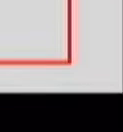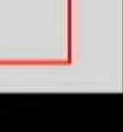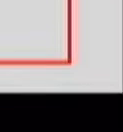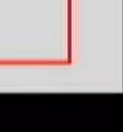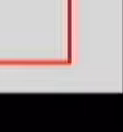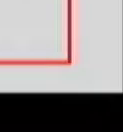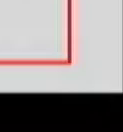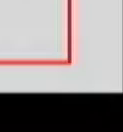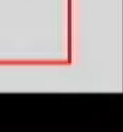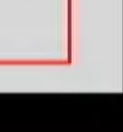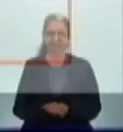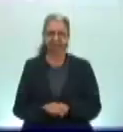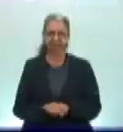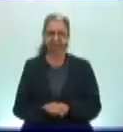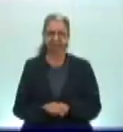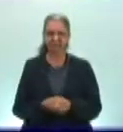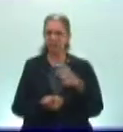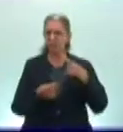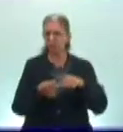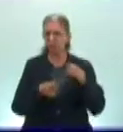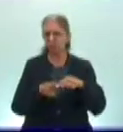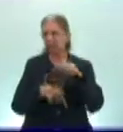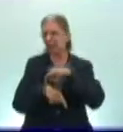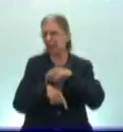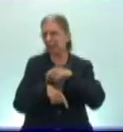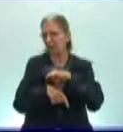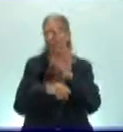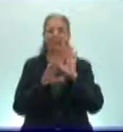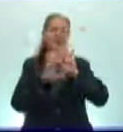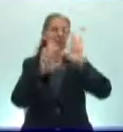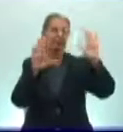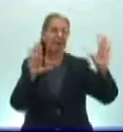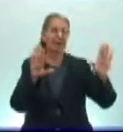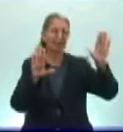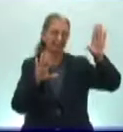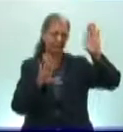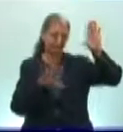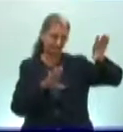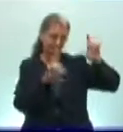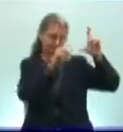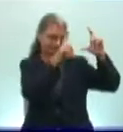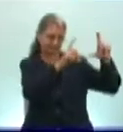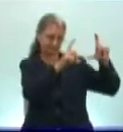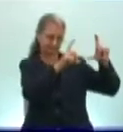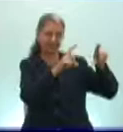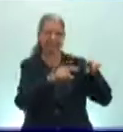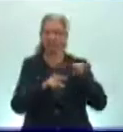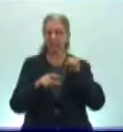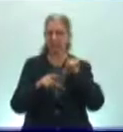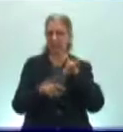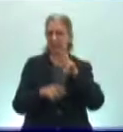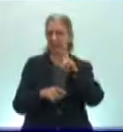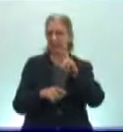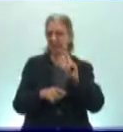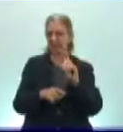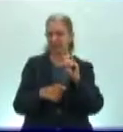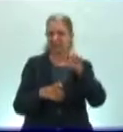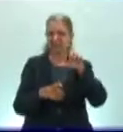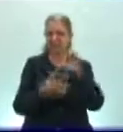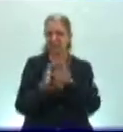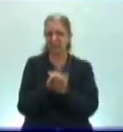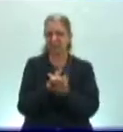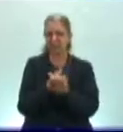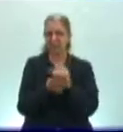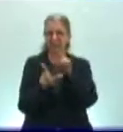El otro objeto es un reloj de pared que su diámetro es 30 centímetros y la longitud del borde del